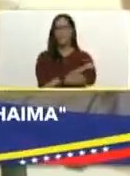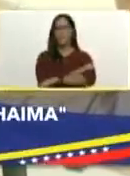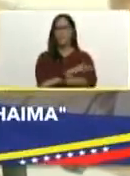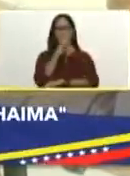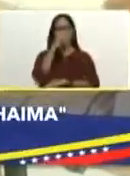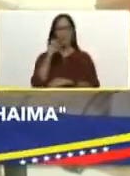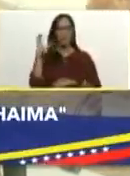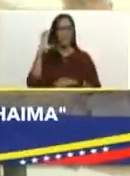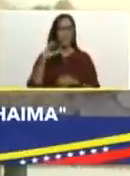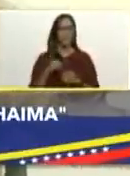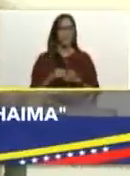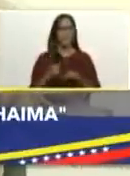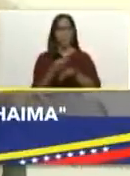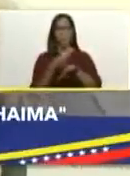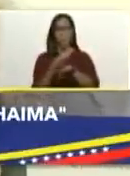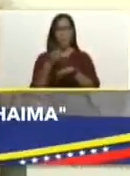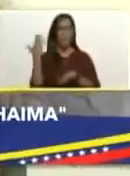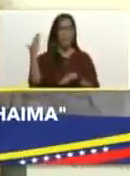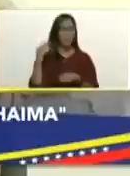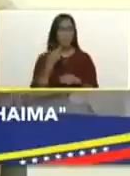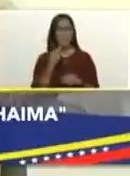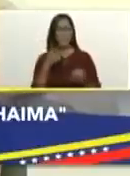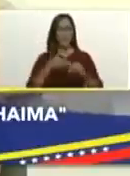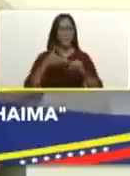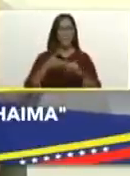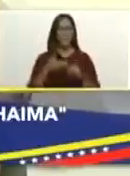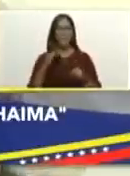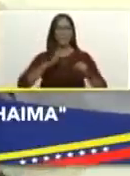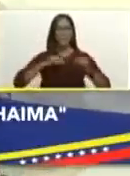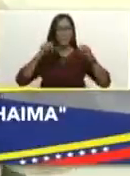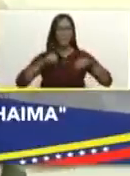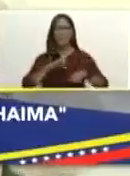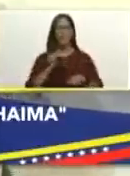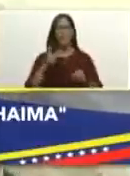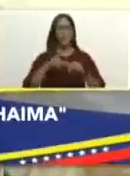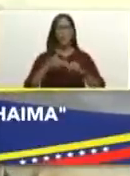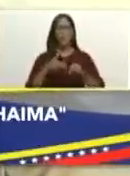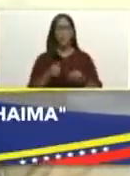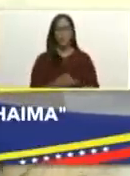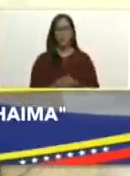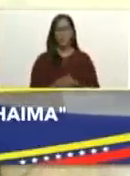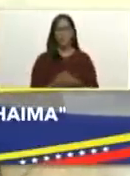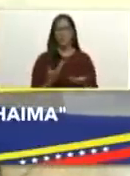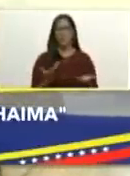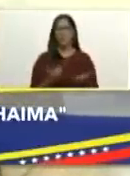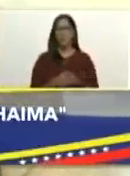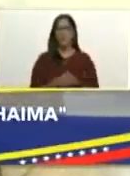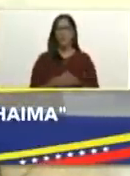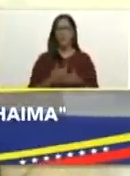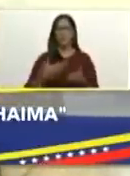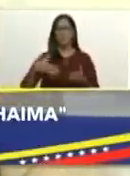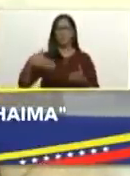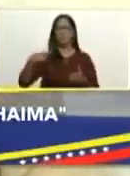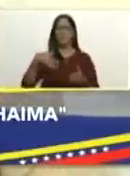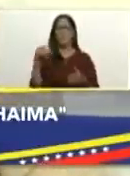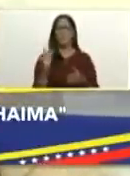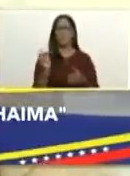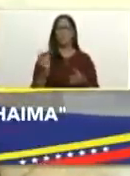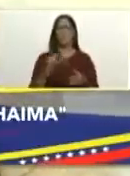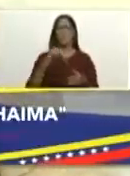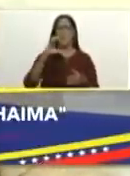el país, decía que el petróleo que estaba aquí no era petróleo, que era bitumen, que era algo menos que